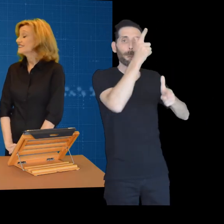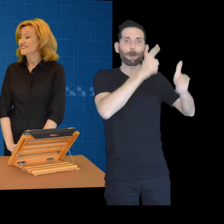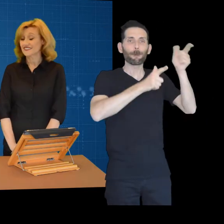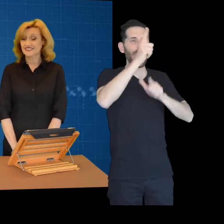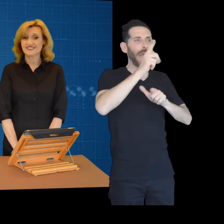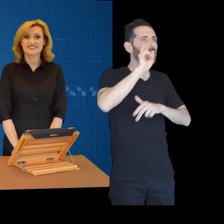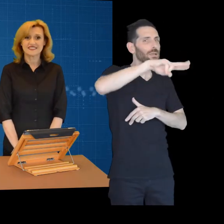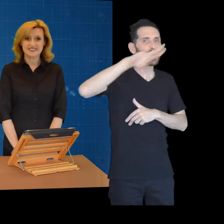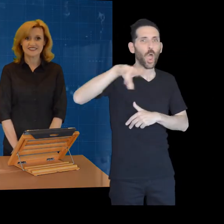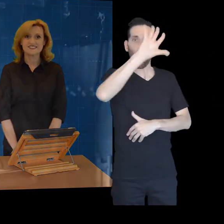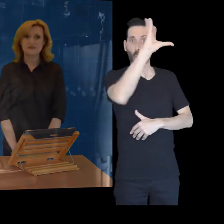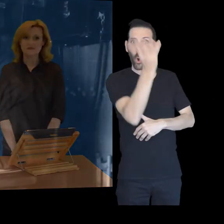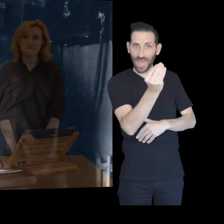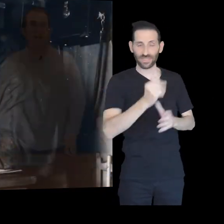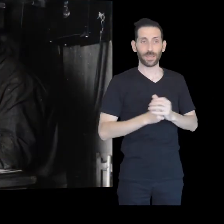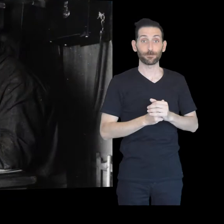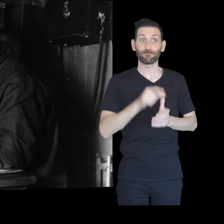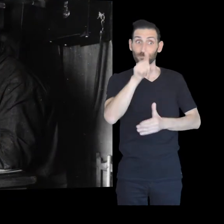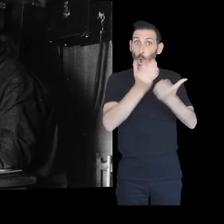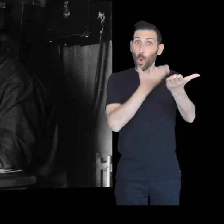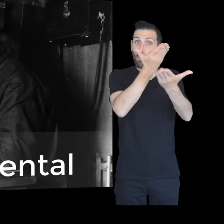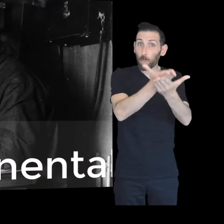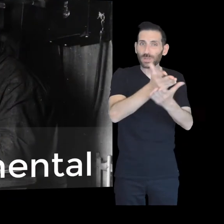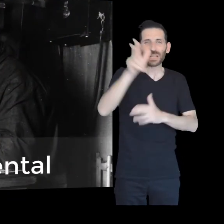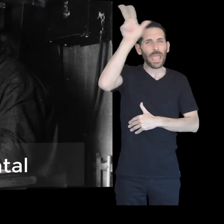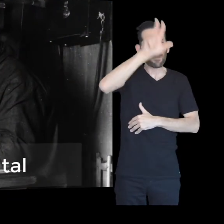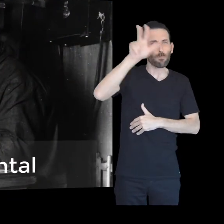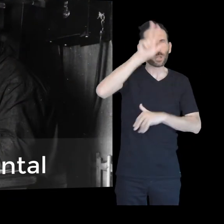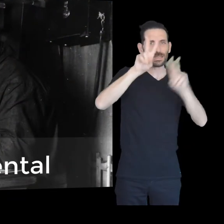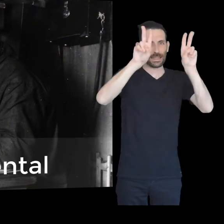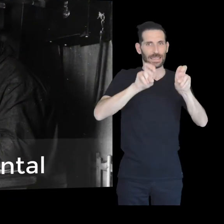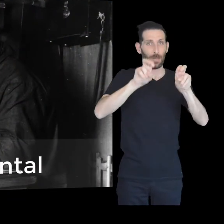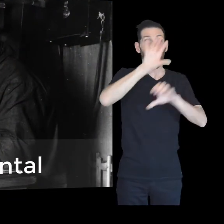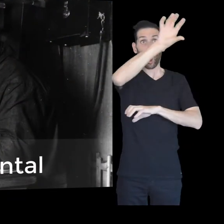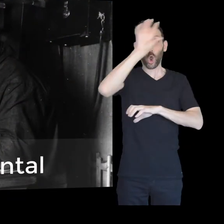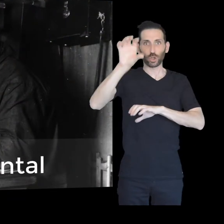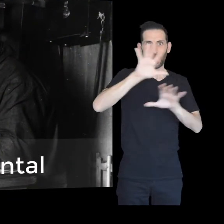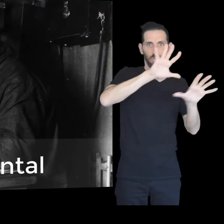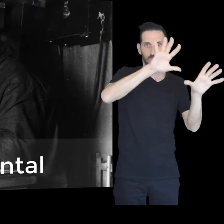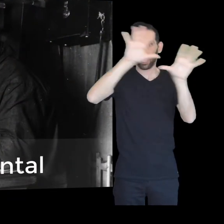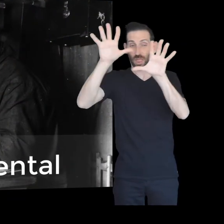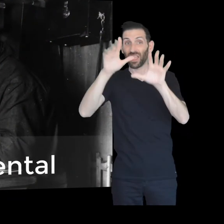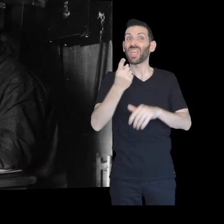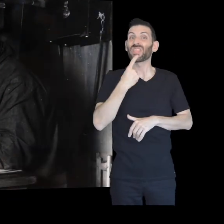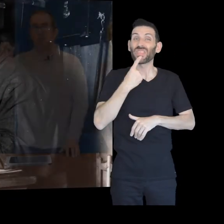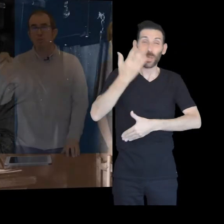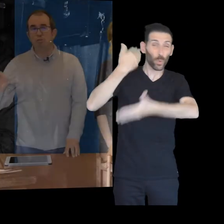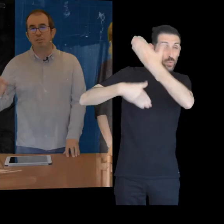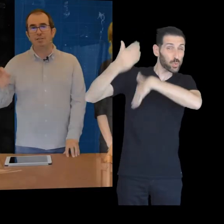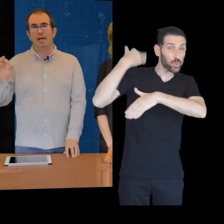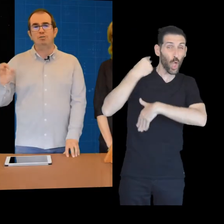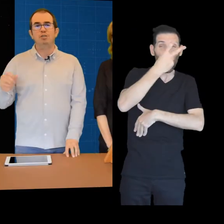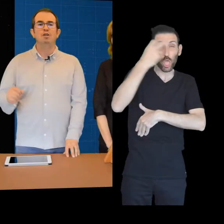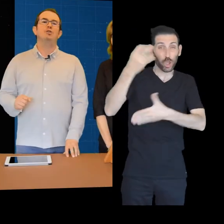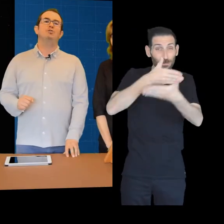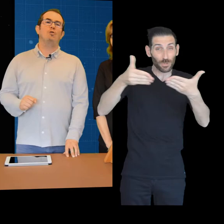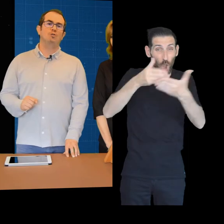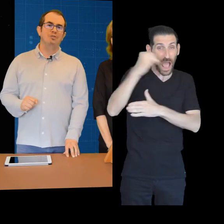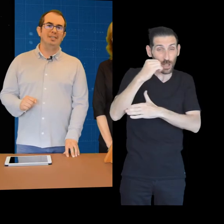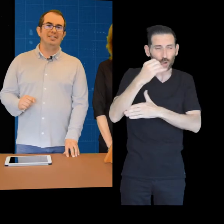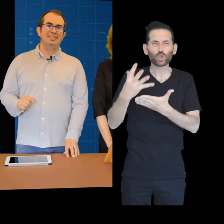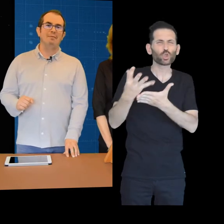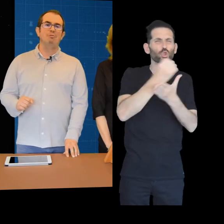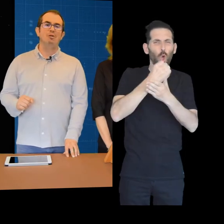as súas expedicións á Groenlandia. Ele propuxo a hipótese da deriva continental. Afirmaba que hai uns 200 millóns de anos